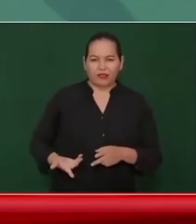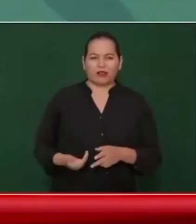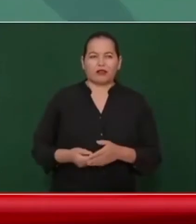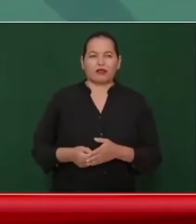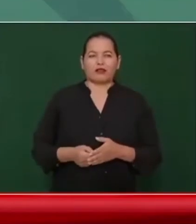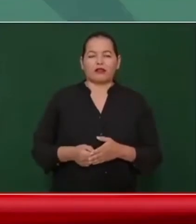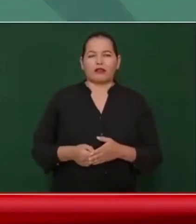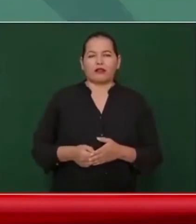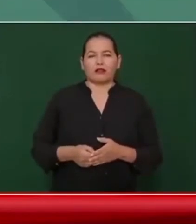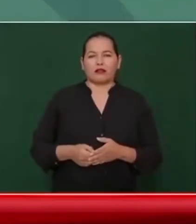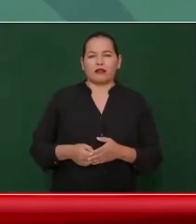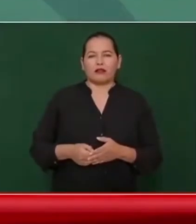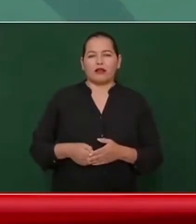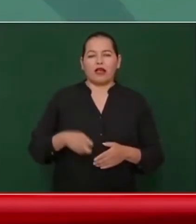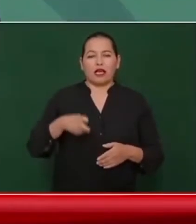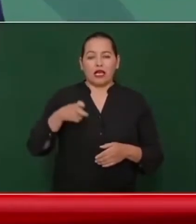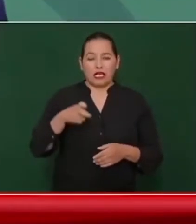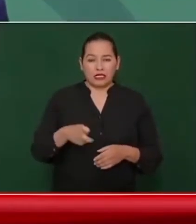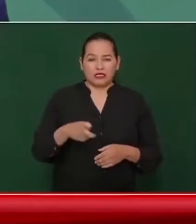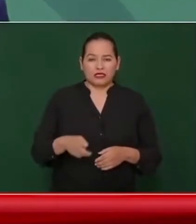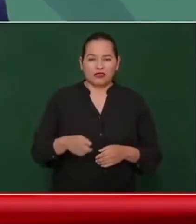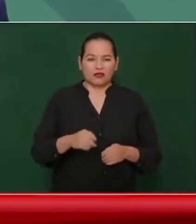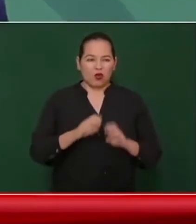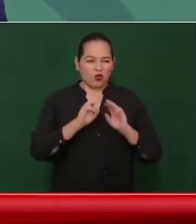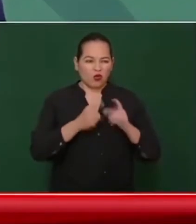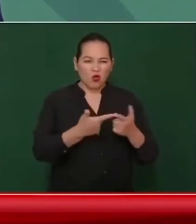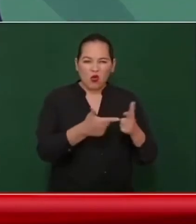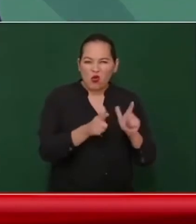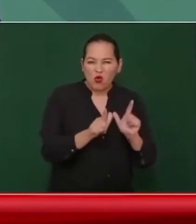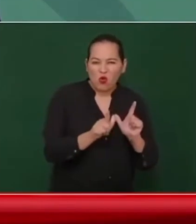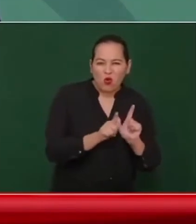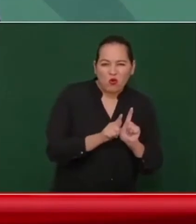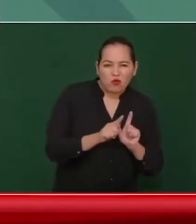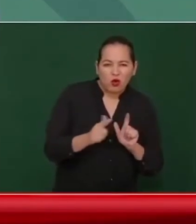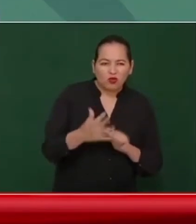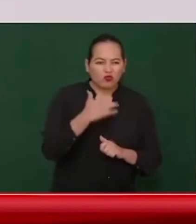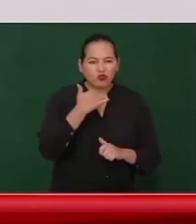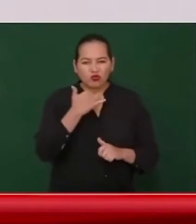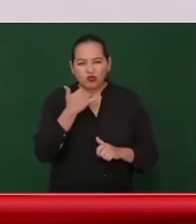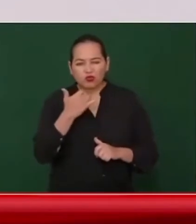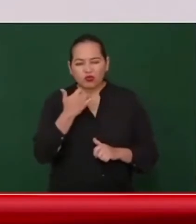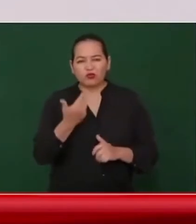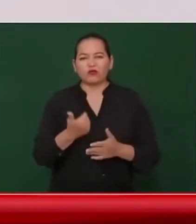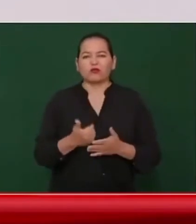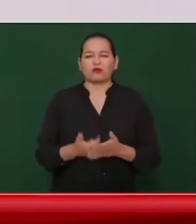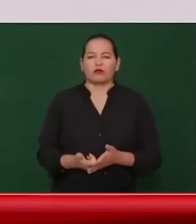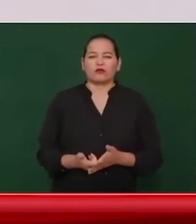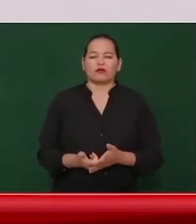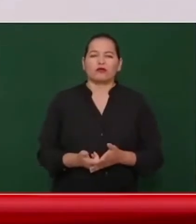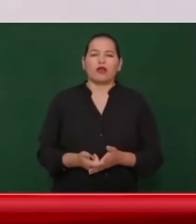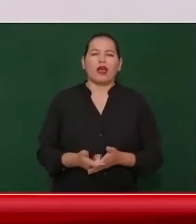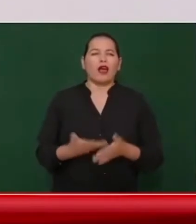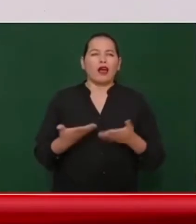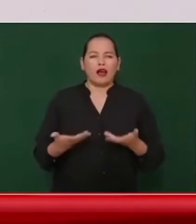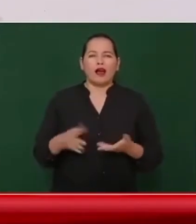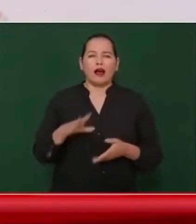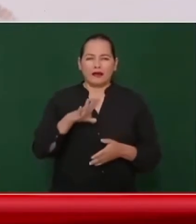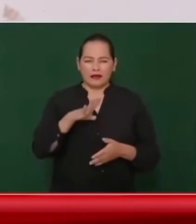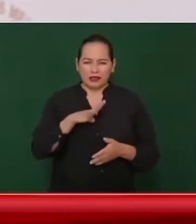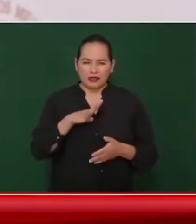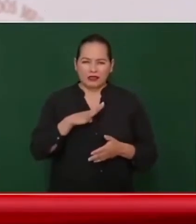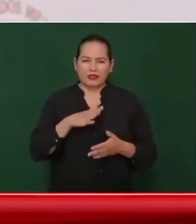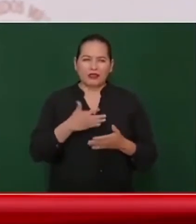tenían como bases sociales, porque les dejaban